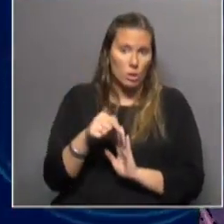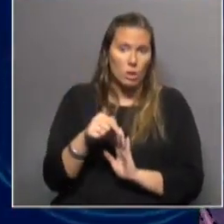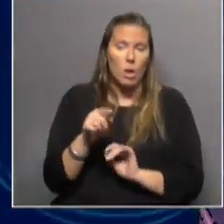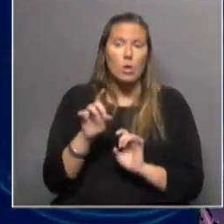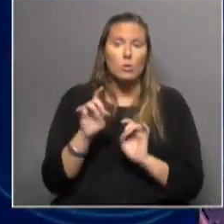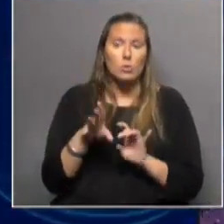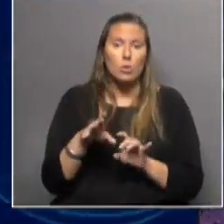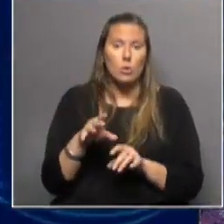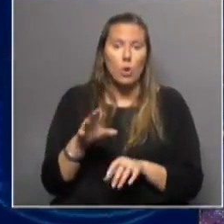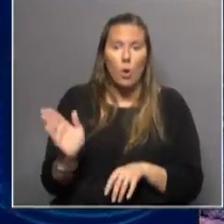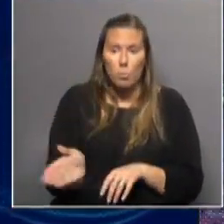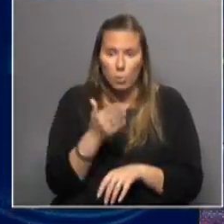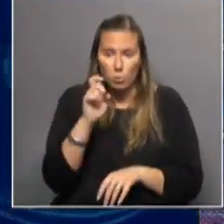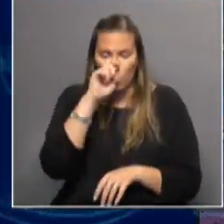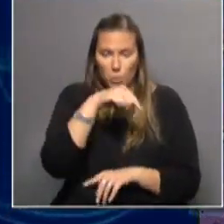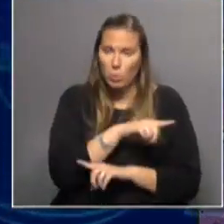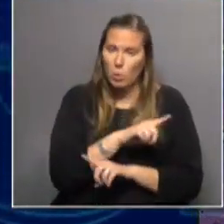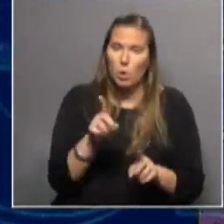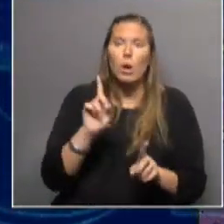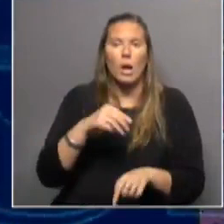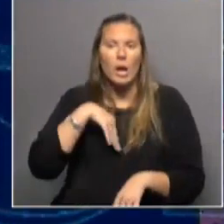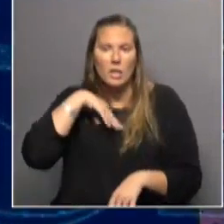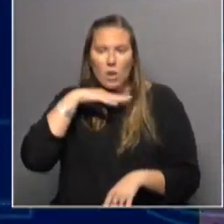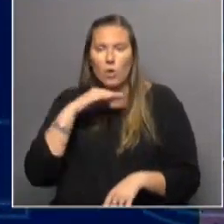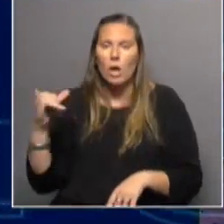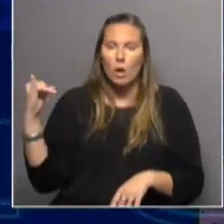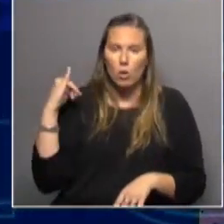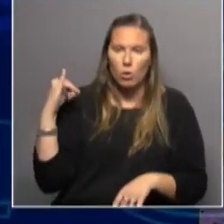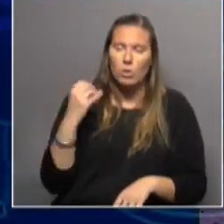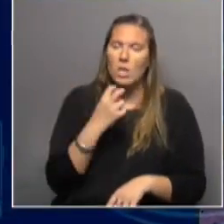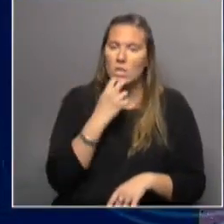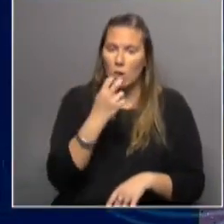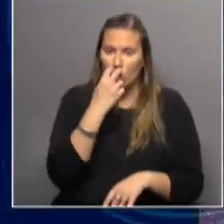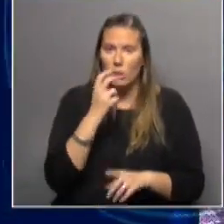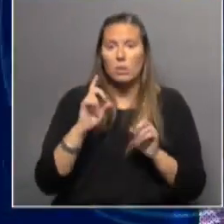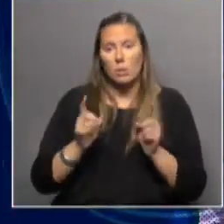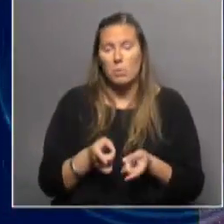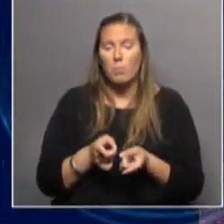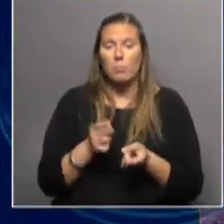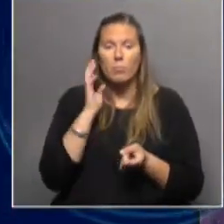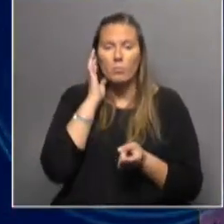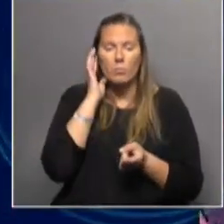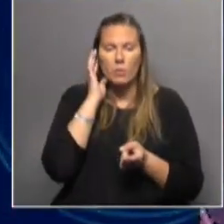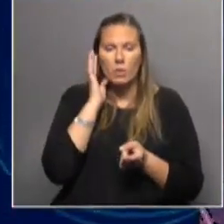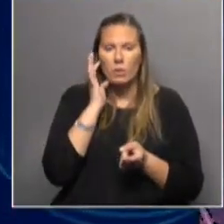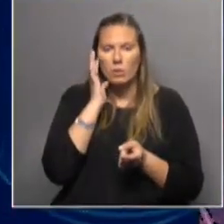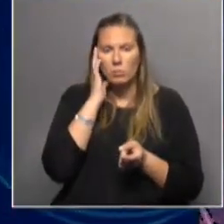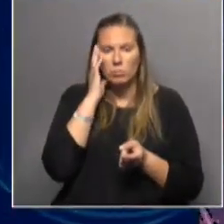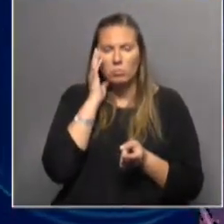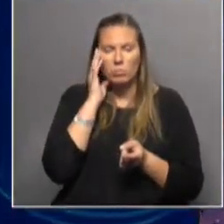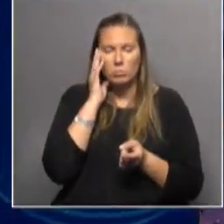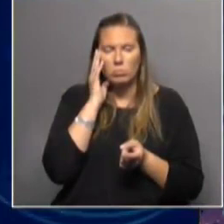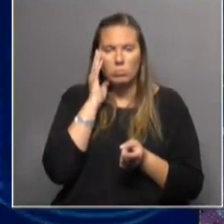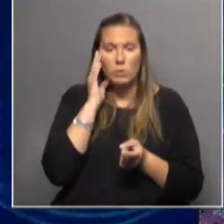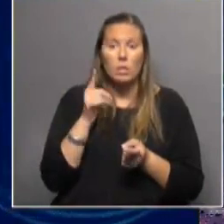solamente participan productores de Montevideo hay de Canelones de Colonia de San José y que